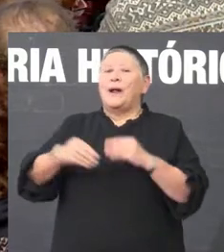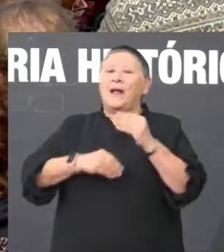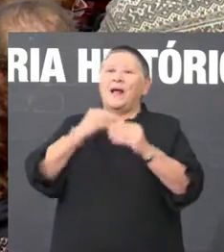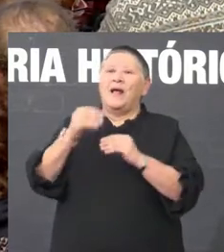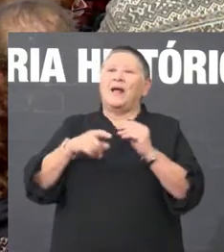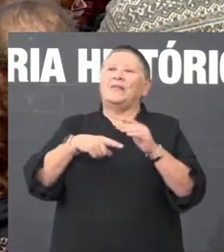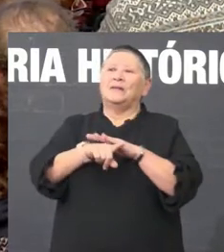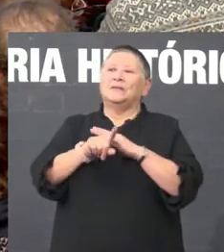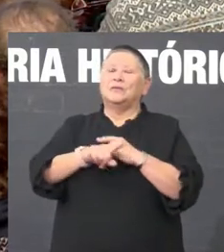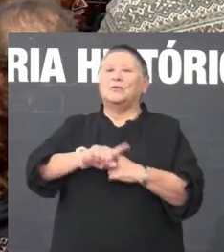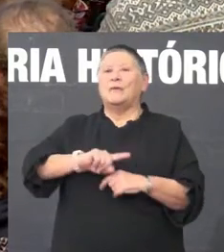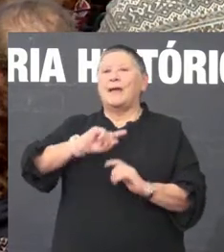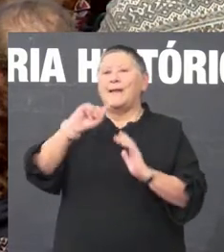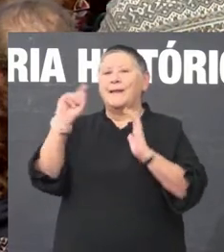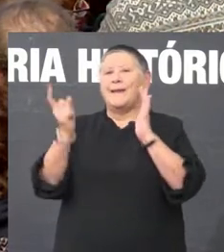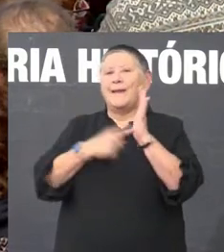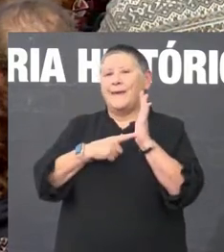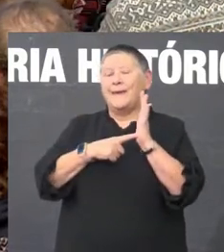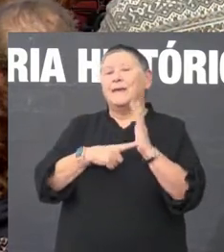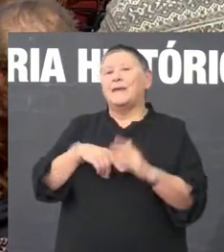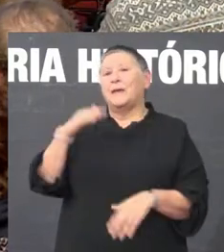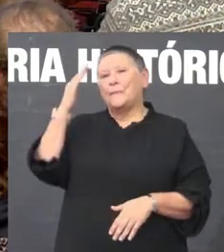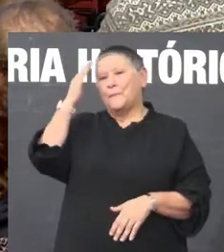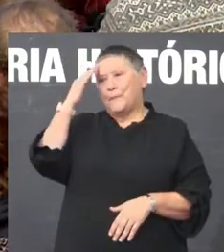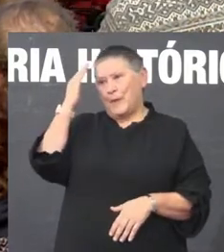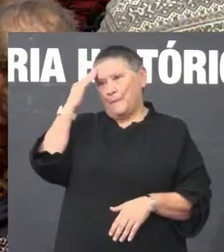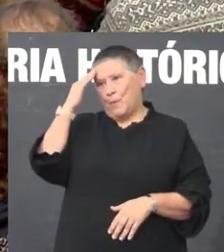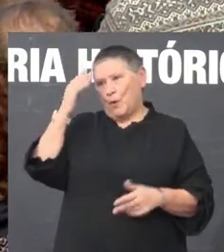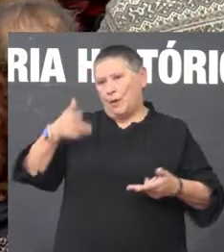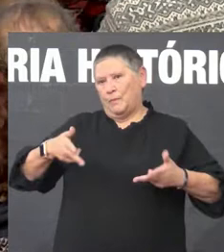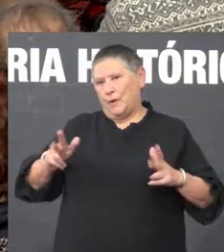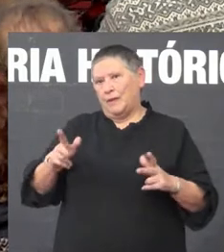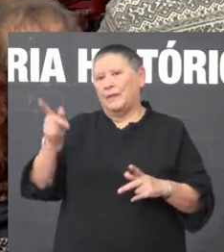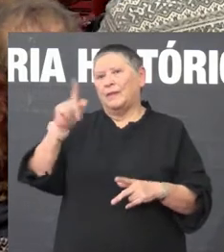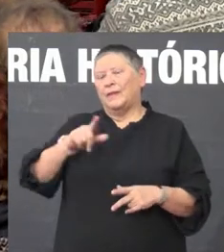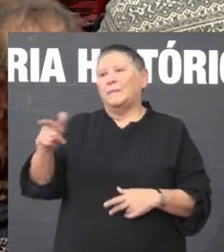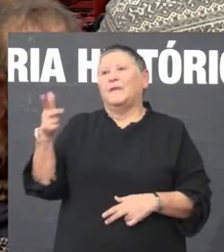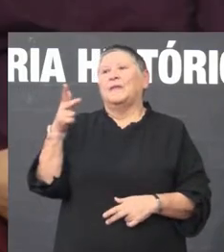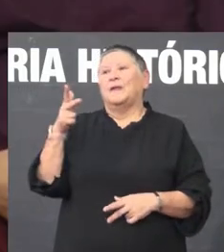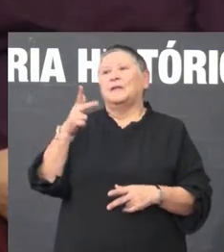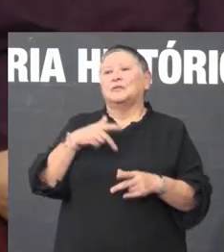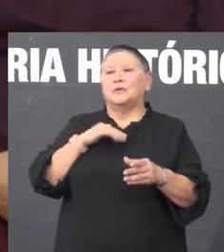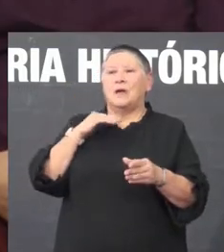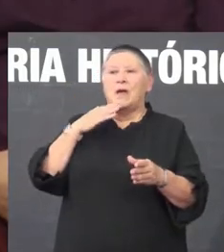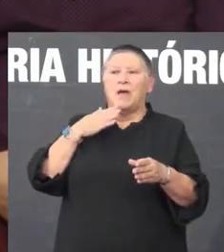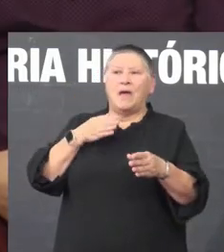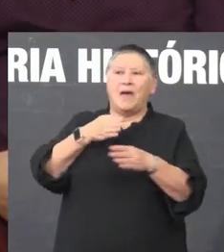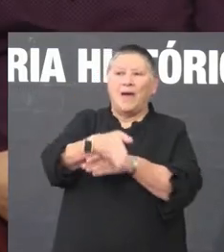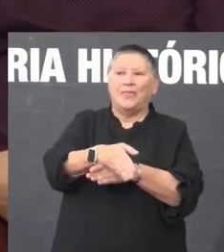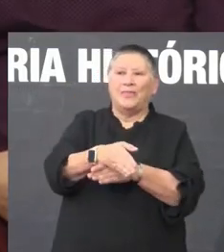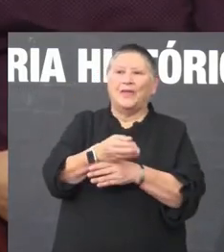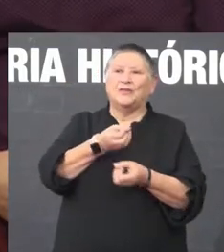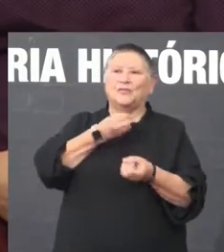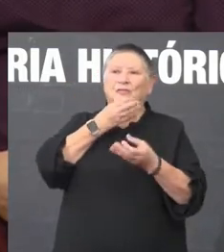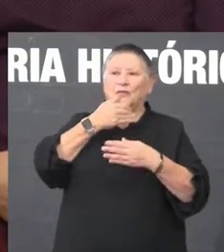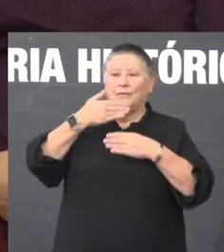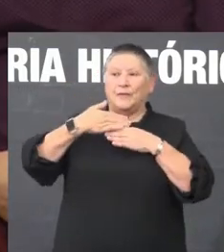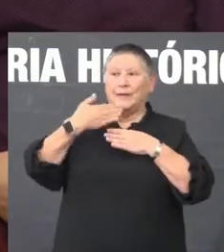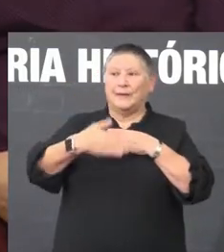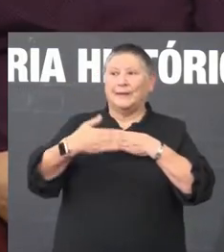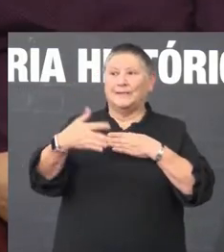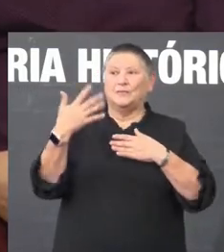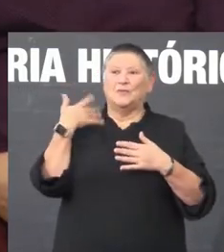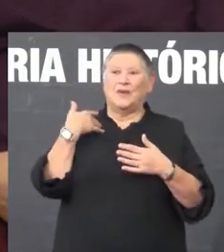Democrática, destaca o acordo para facilitar o acceso aos arquivos con información sobre a Guerra Civil e a